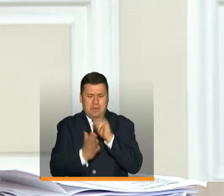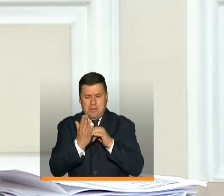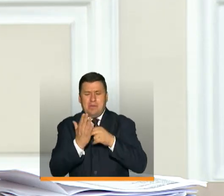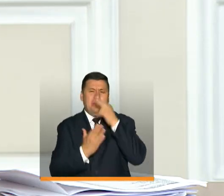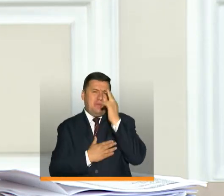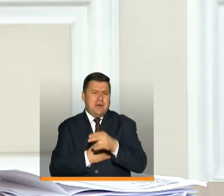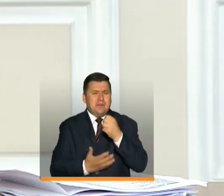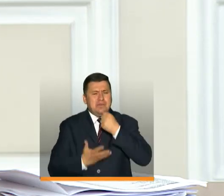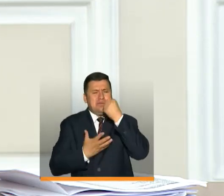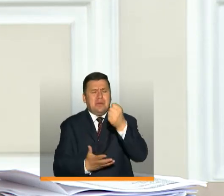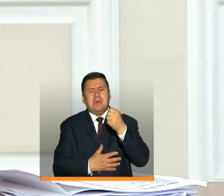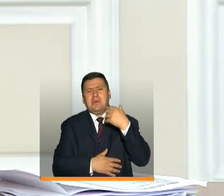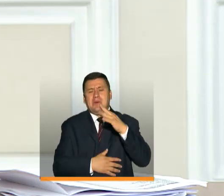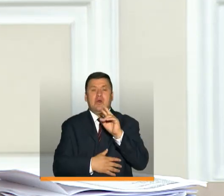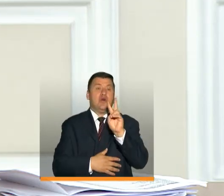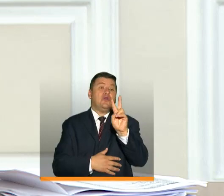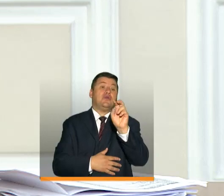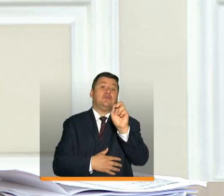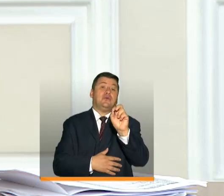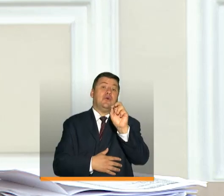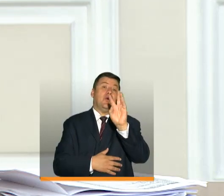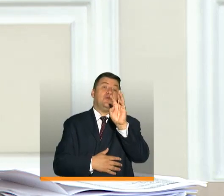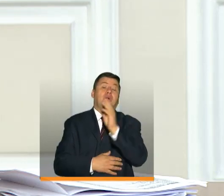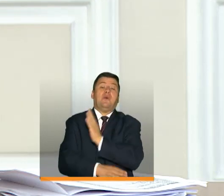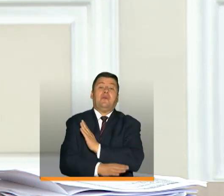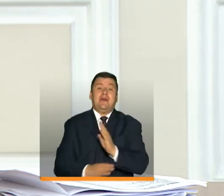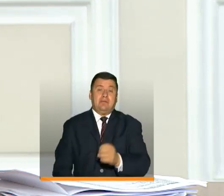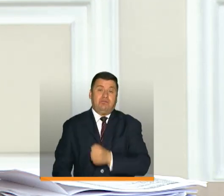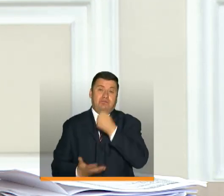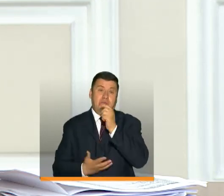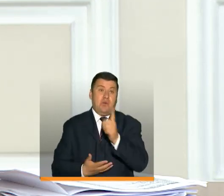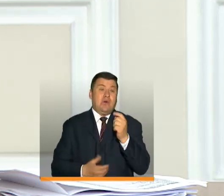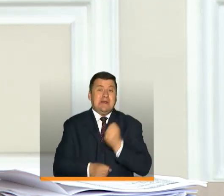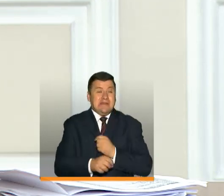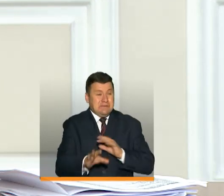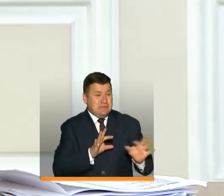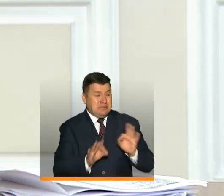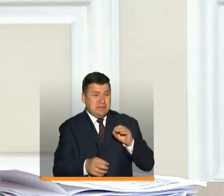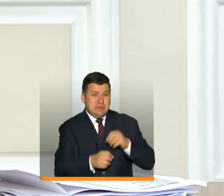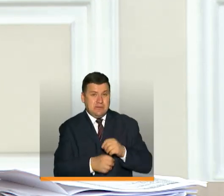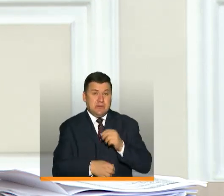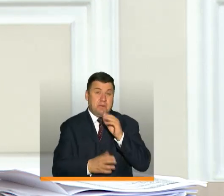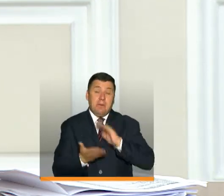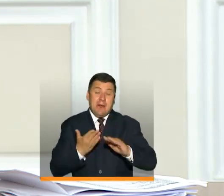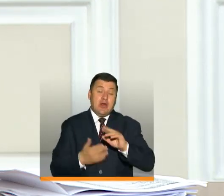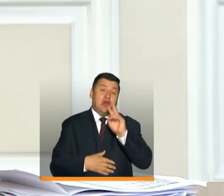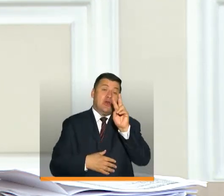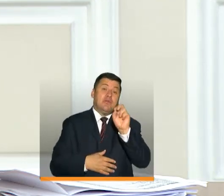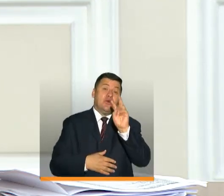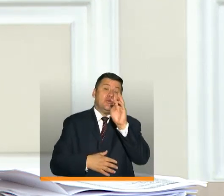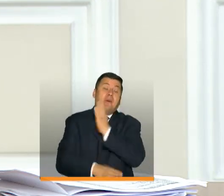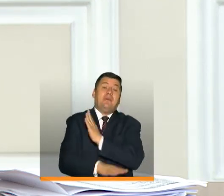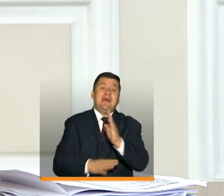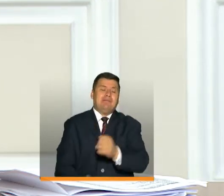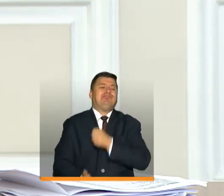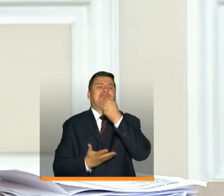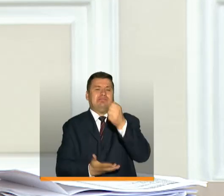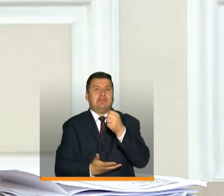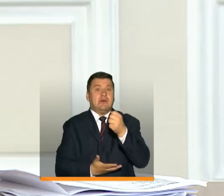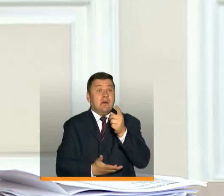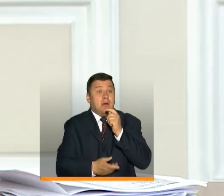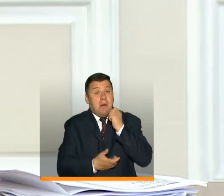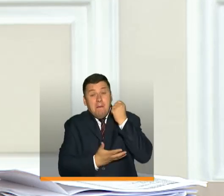en el que hay una inversión de 2.8 billones de empleos y todo esto, de pesos, perdón, y todo esto son